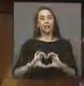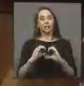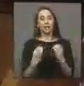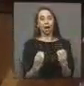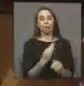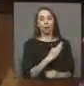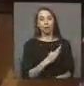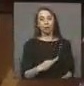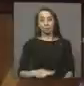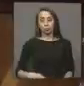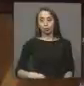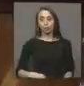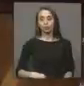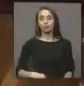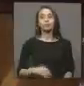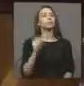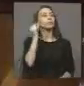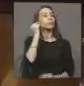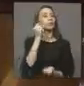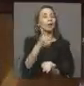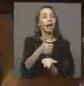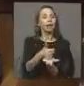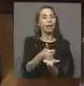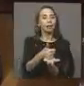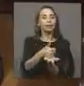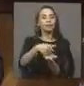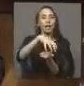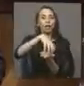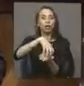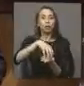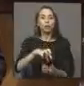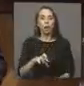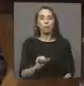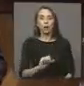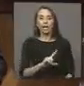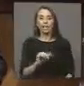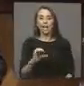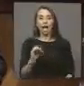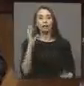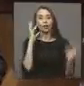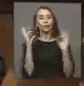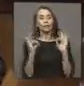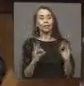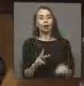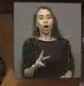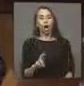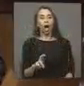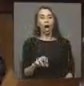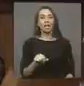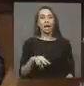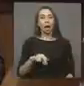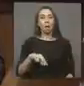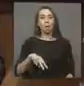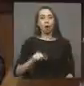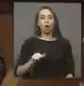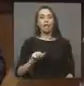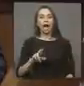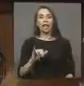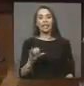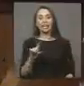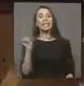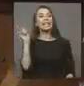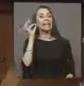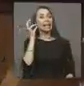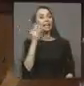Diputados, especialmente la alcaldesa de la comuna de Paillaco, la señora Ramona Reyes, quien es presidenta de la Asociación de Municipios de la Región